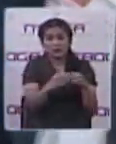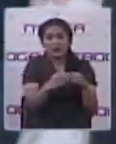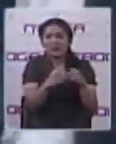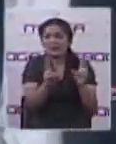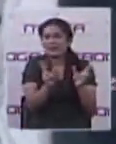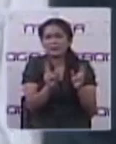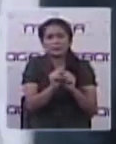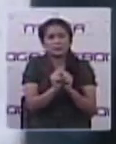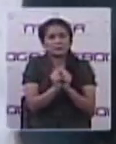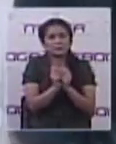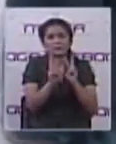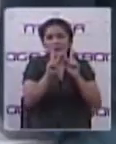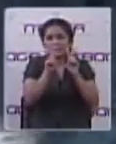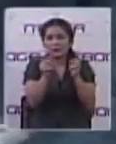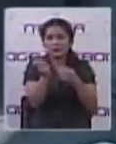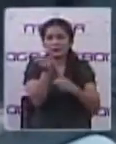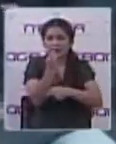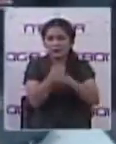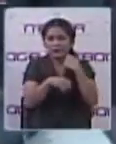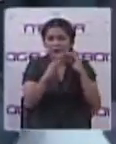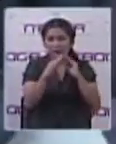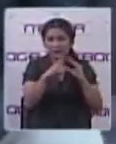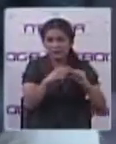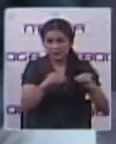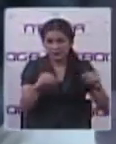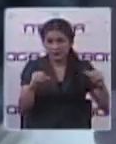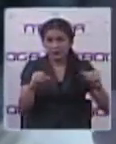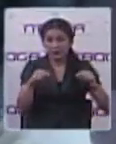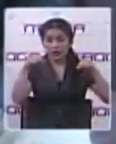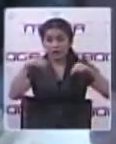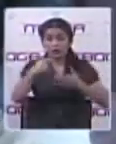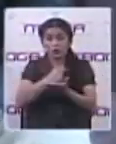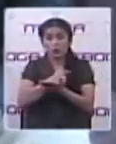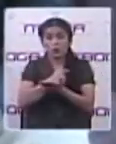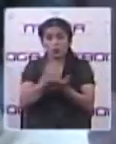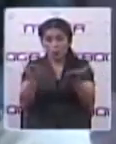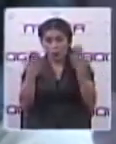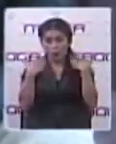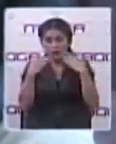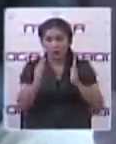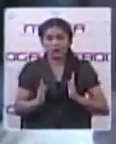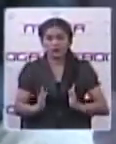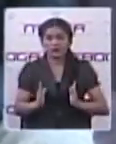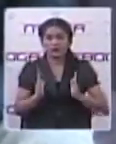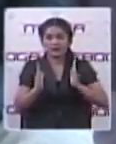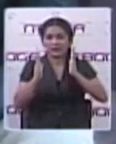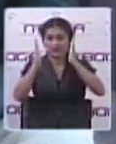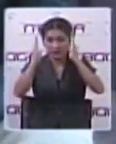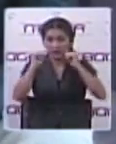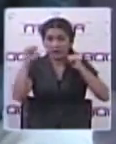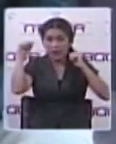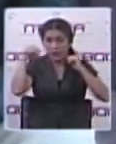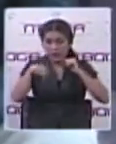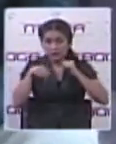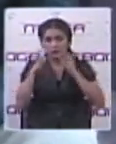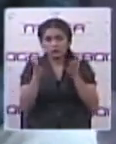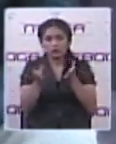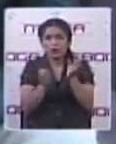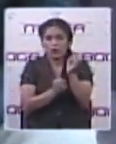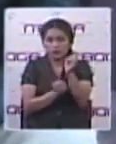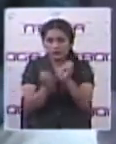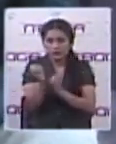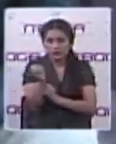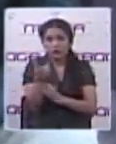del Guayas, por lo menos tenemos aquí en Guayaquil, que está en el edificio Barlovento, en Puerto Santa Ana. Es allí donde la gente